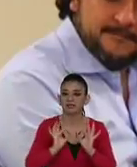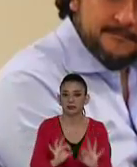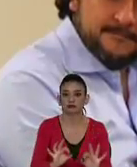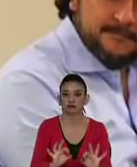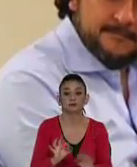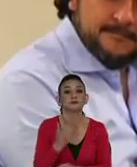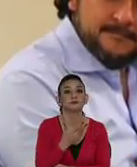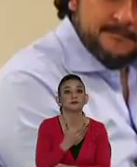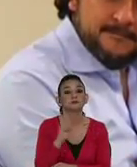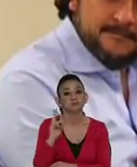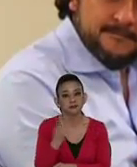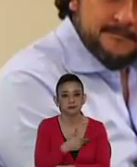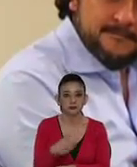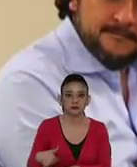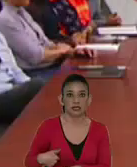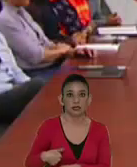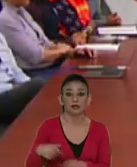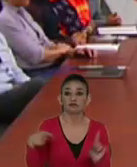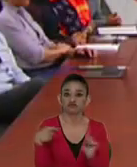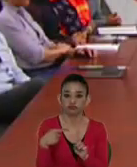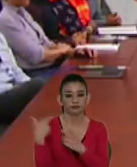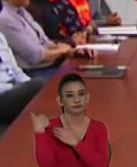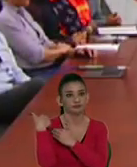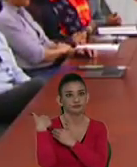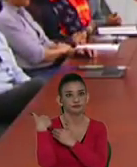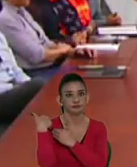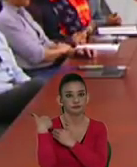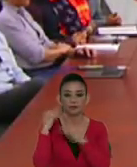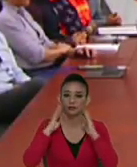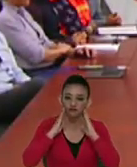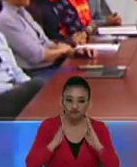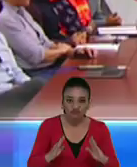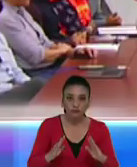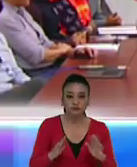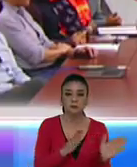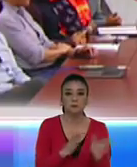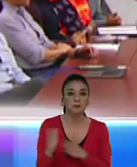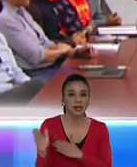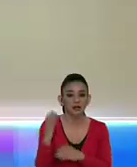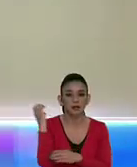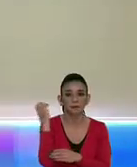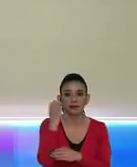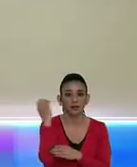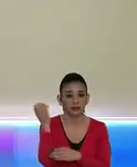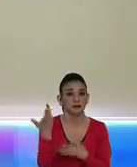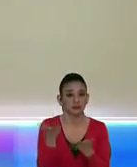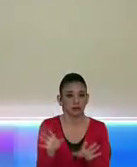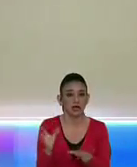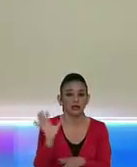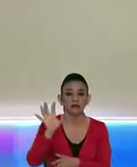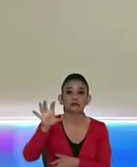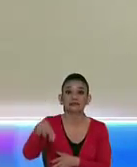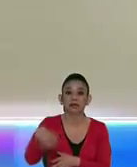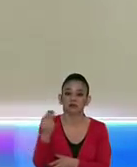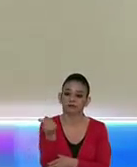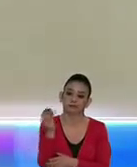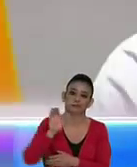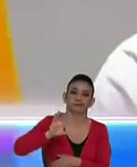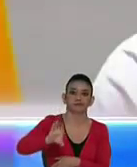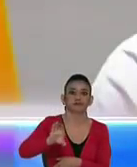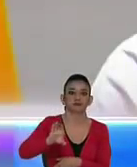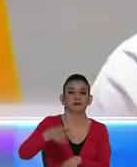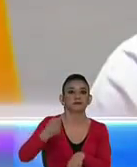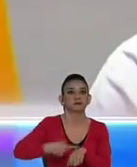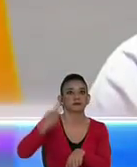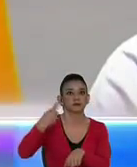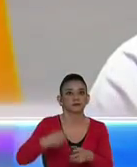Otto Sonnenholzner, estará a cargo. Para atender esta contingencia, el Estado cuenta con un monto específico. Hemos conseguido